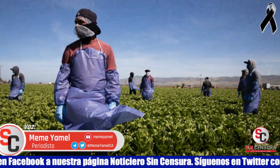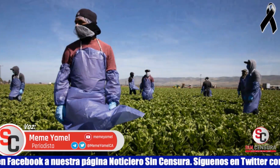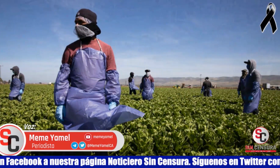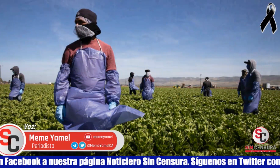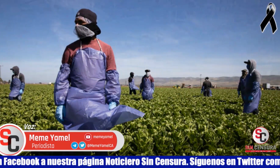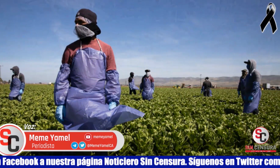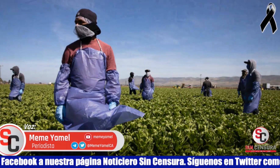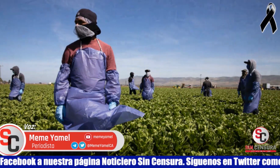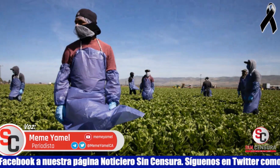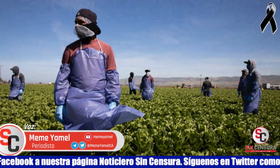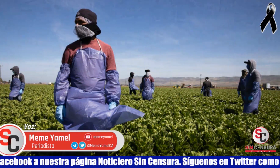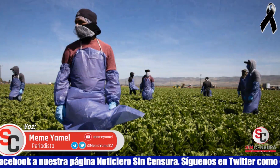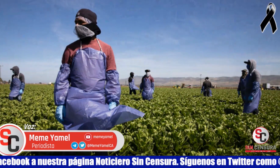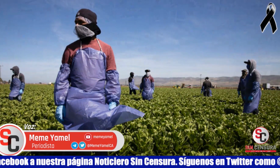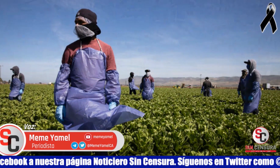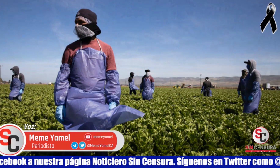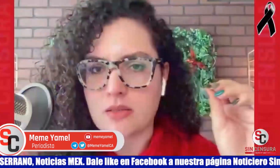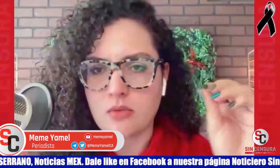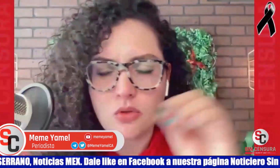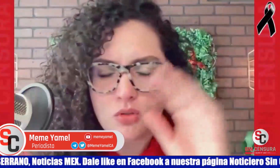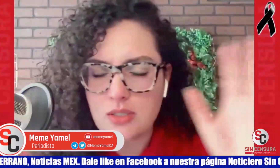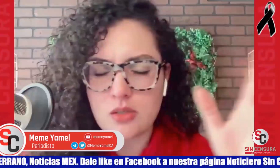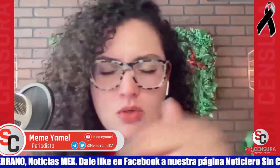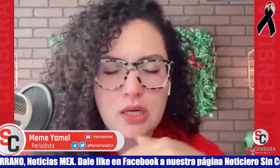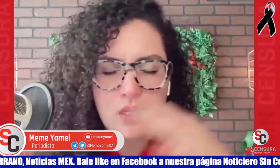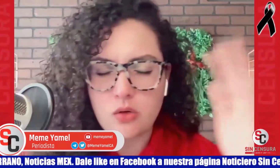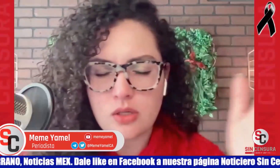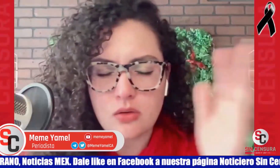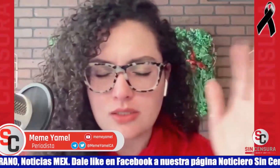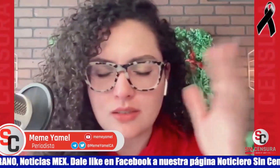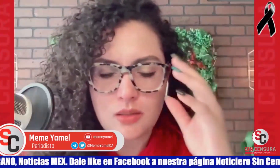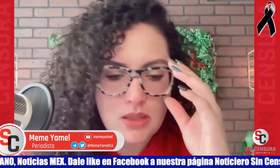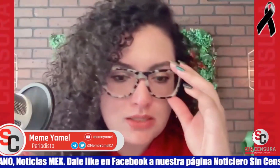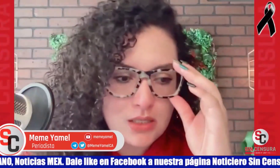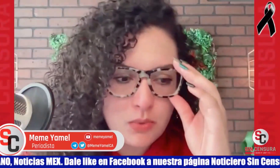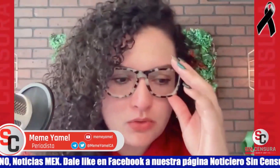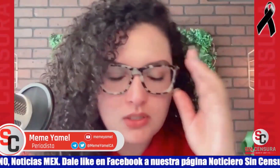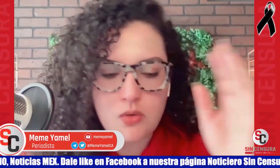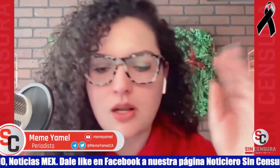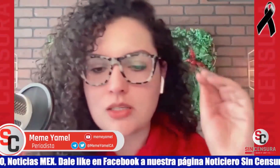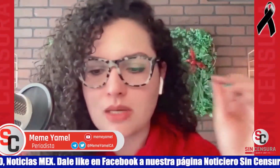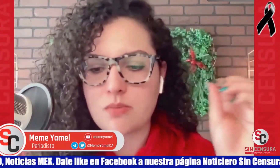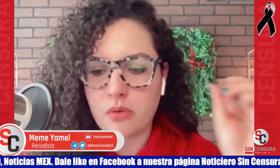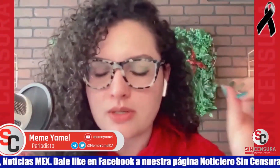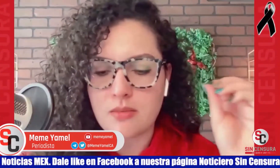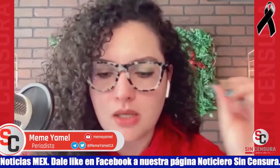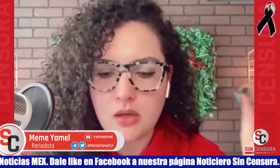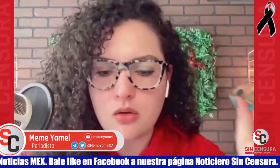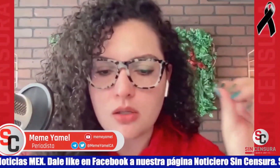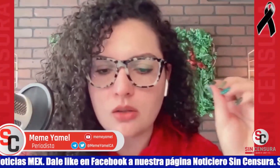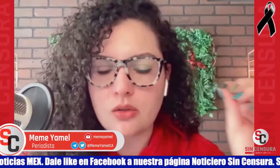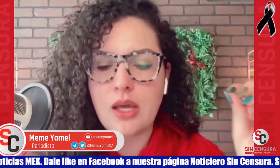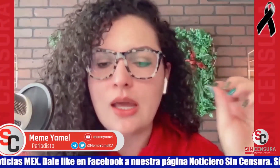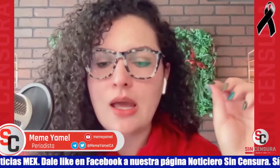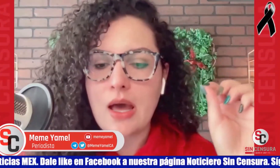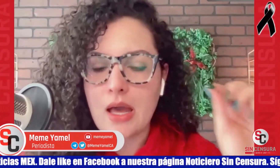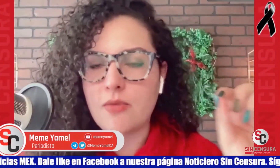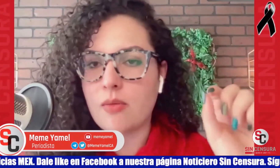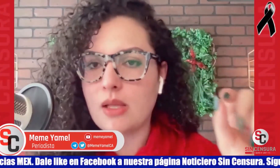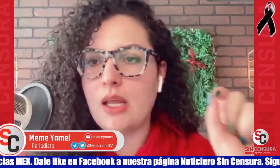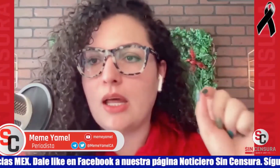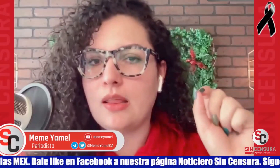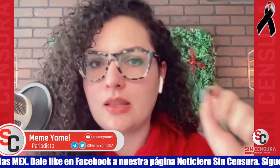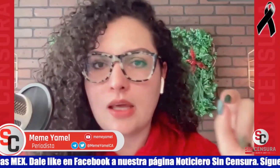si me equivoco, más pobres del país. No sé si es Oaxaca, no sé dónde exactamente estás, pero estás en una de las más pobres de México, en donde